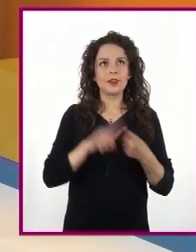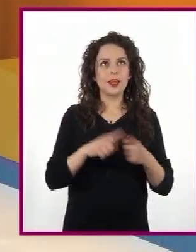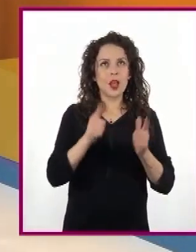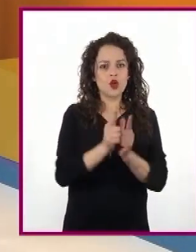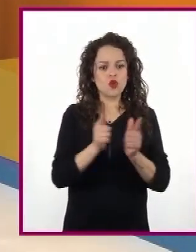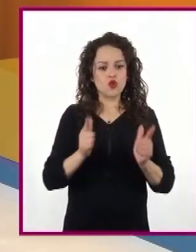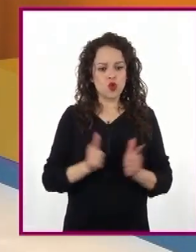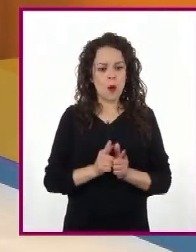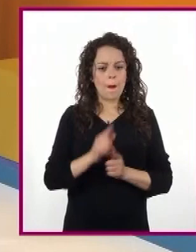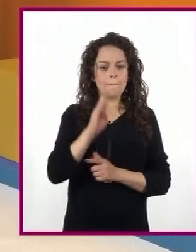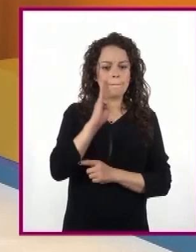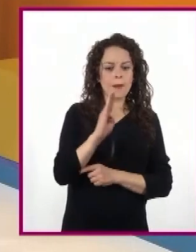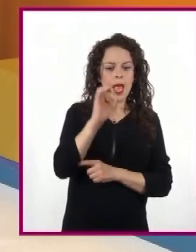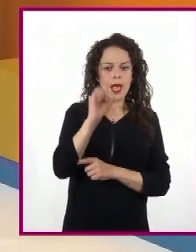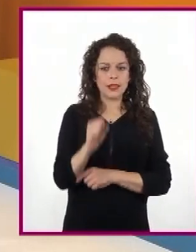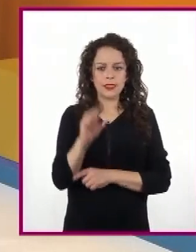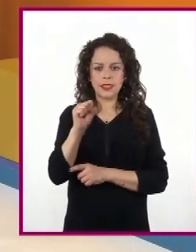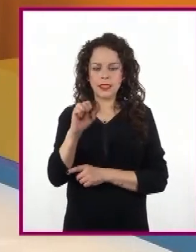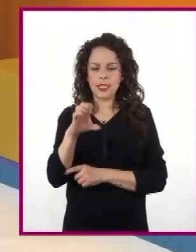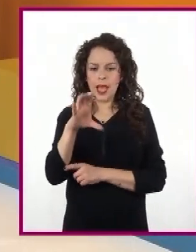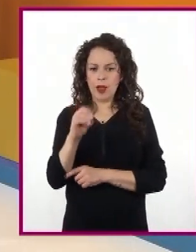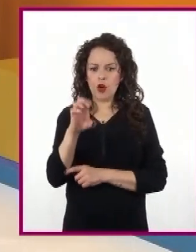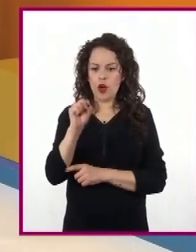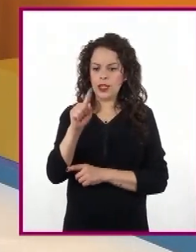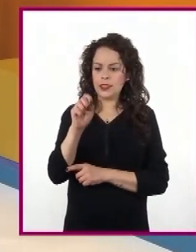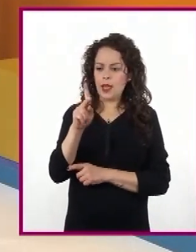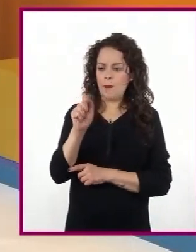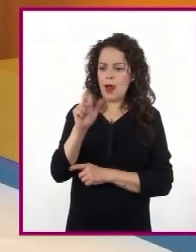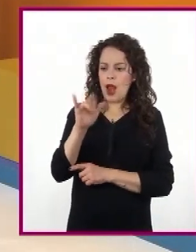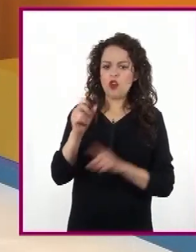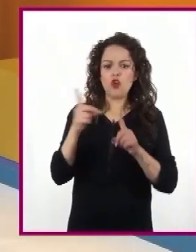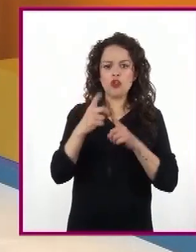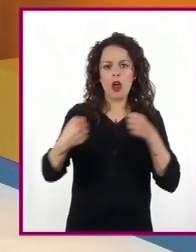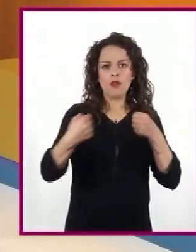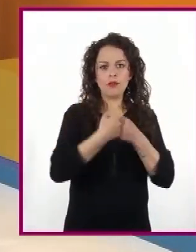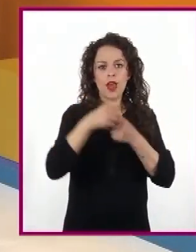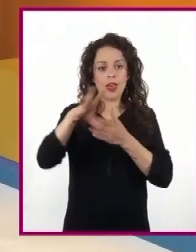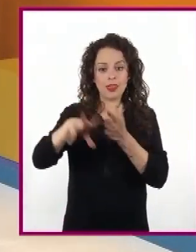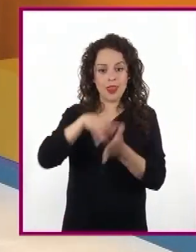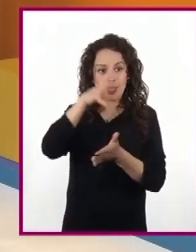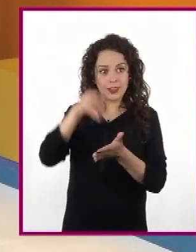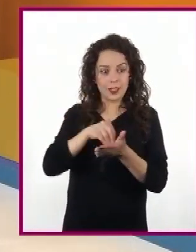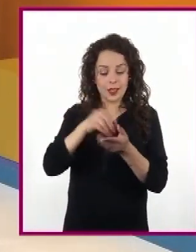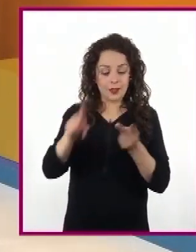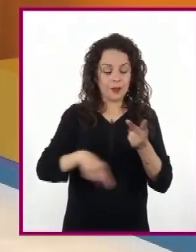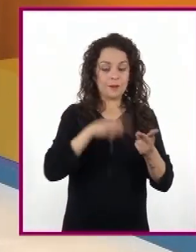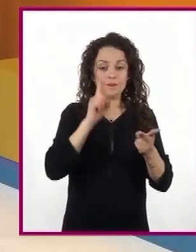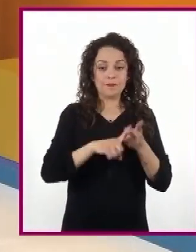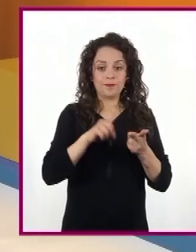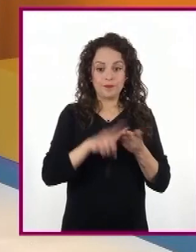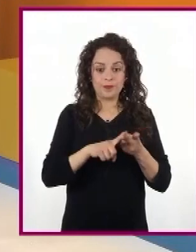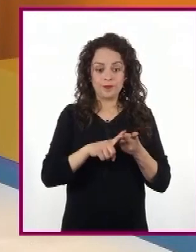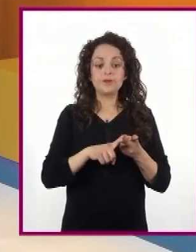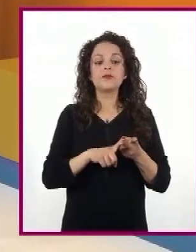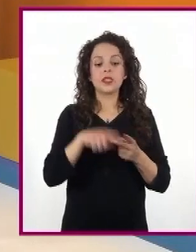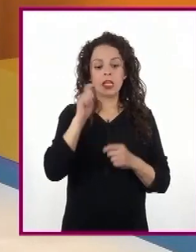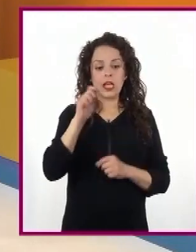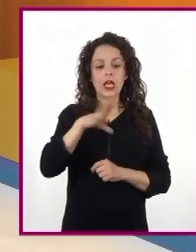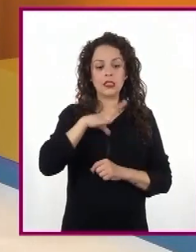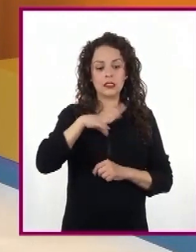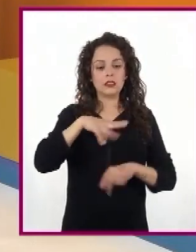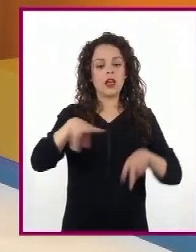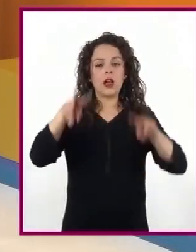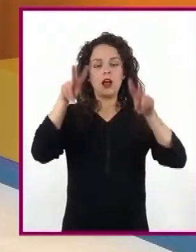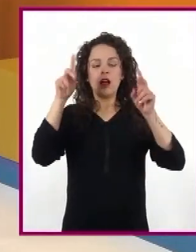BS seco estepario se localiza en el límite de los desiertos. 2. Presenta inviernos suaves y veranos